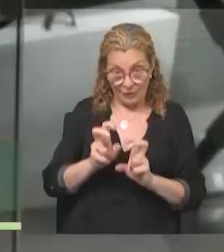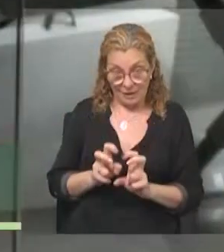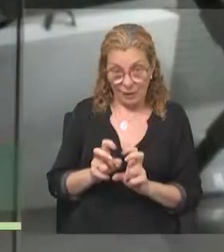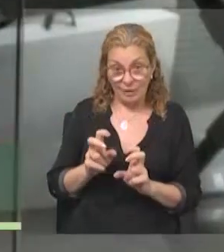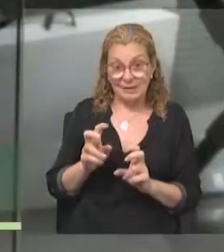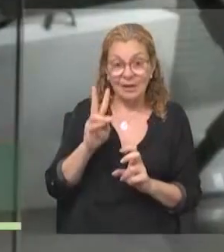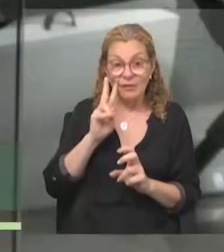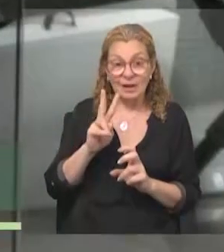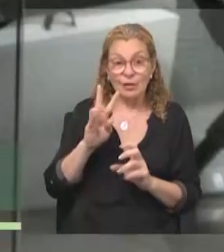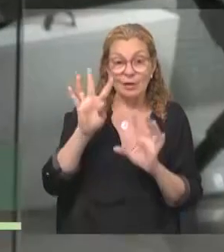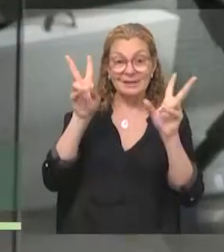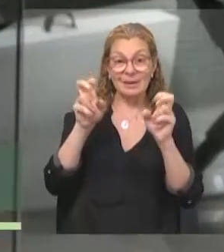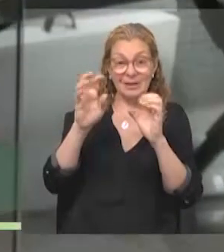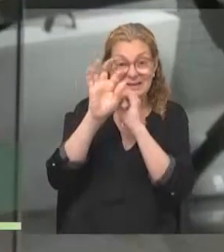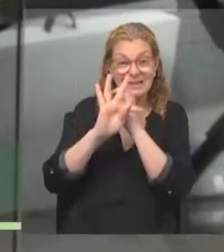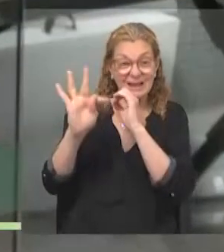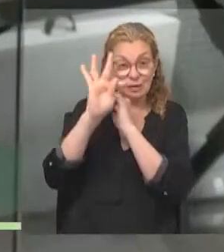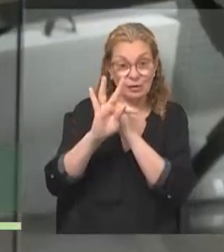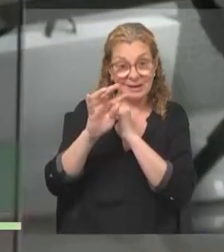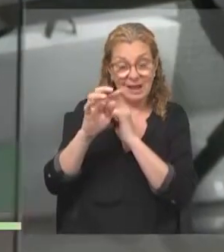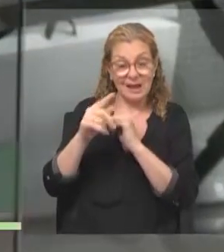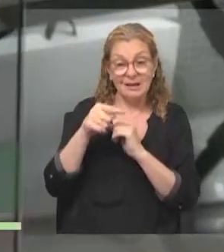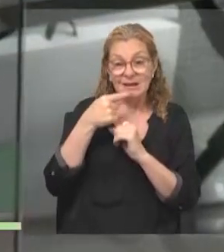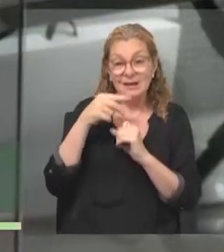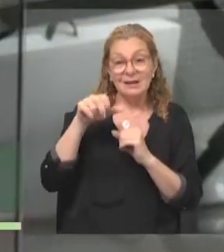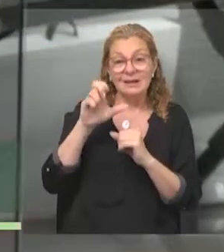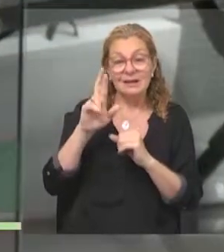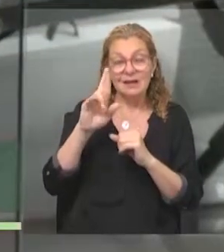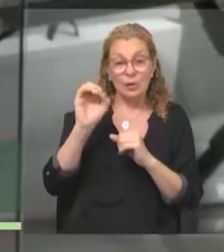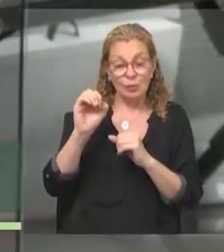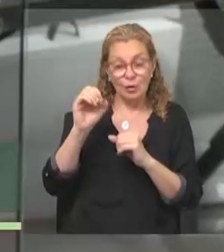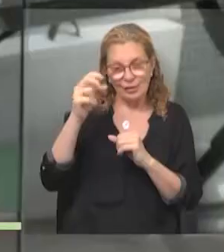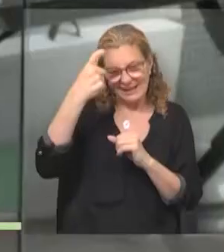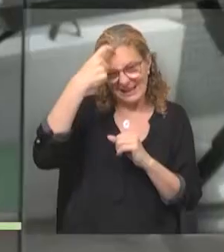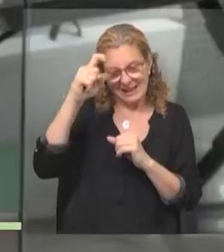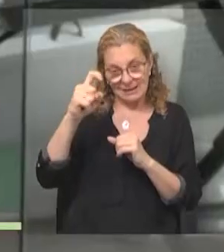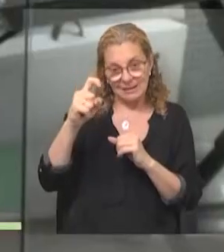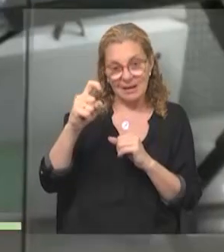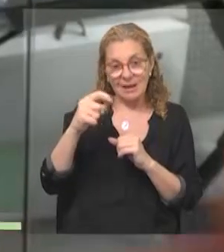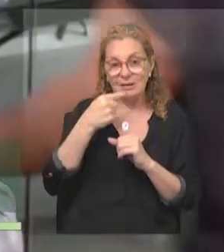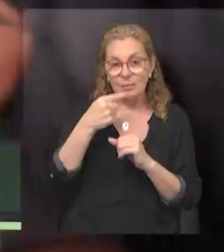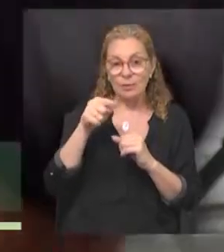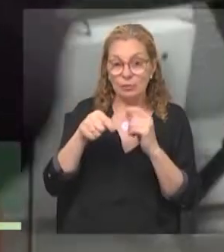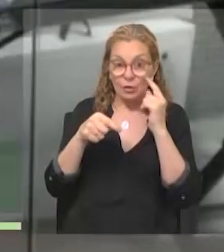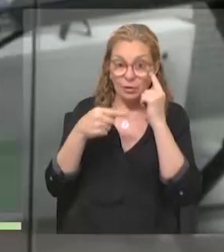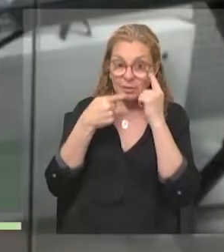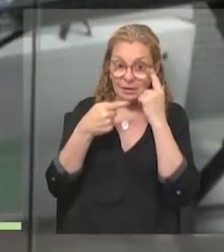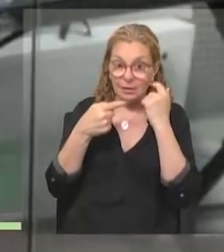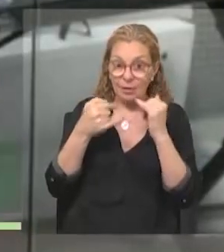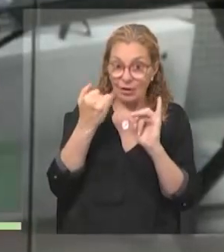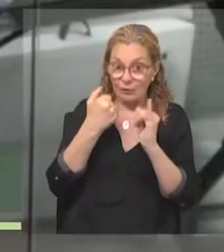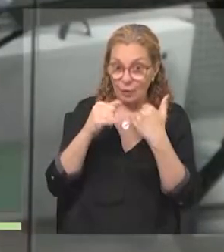tecnología que tiene que ver con neurociencia que tienen que ver con con Inteligencia artificial yo Les recomiendo Fuentes